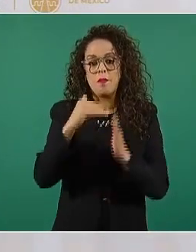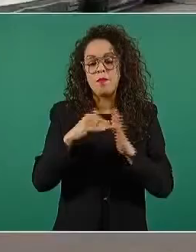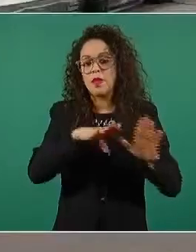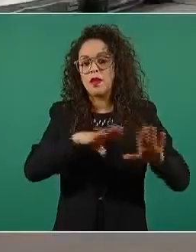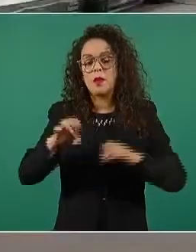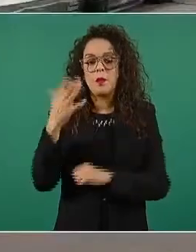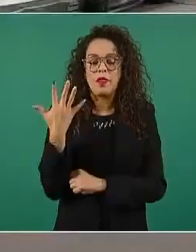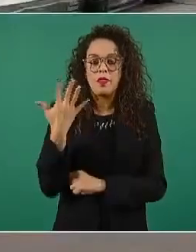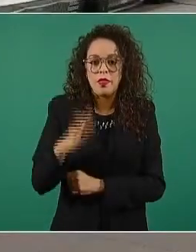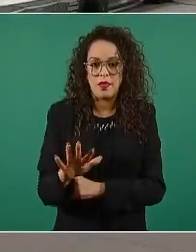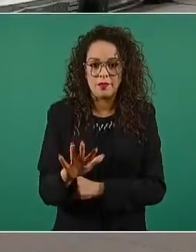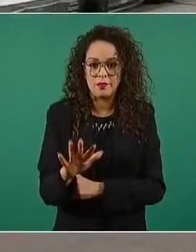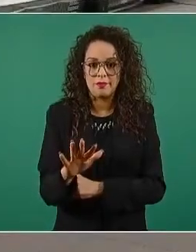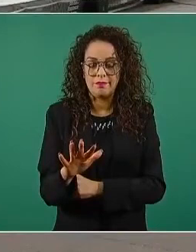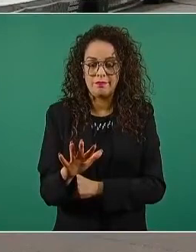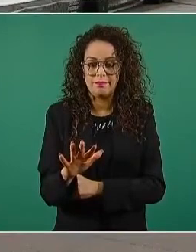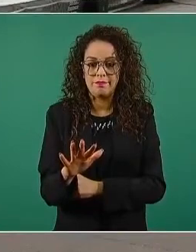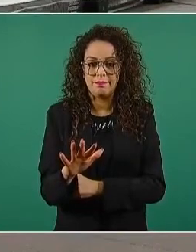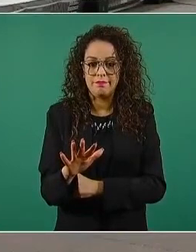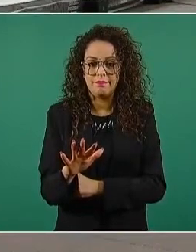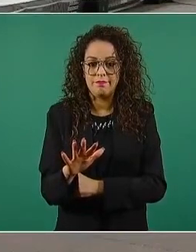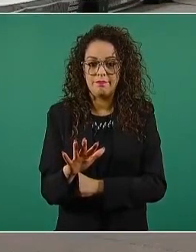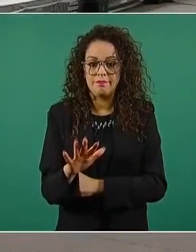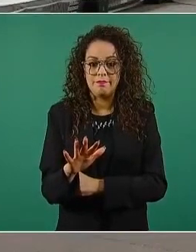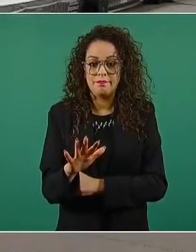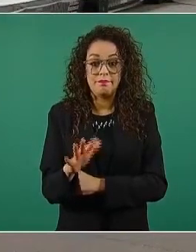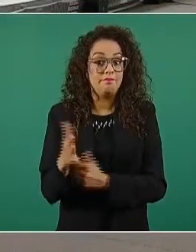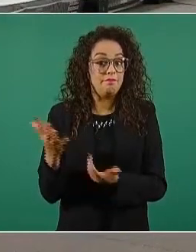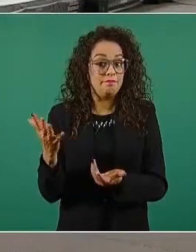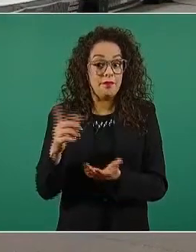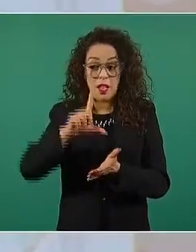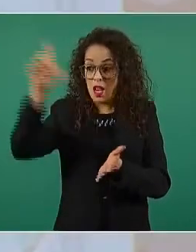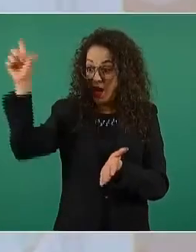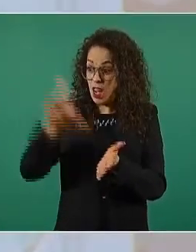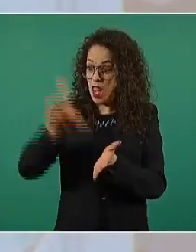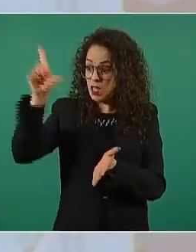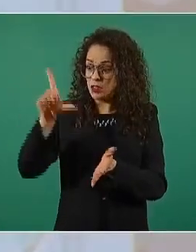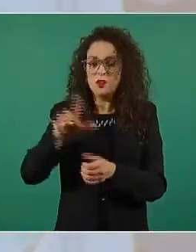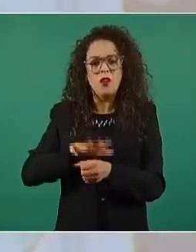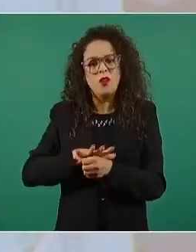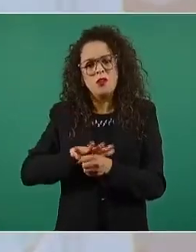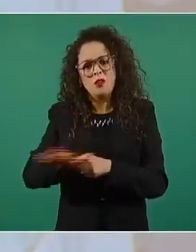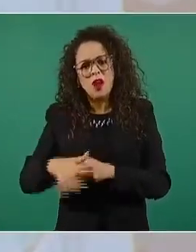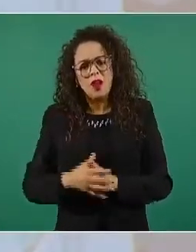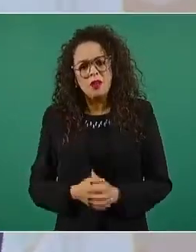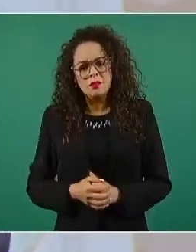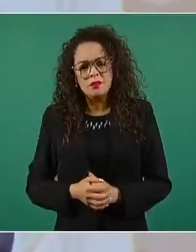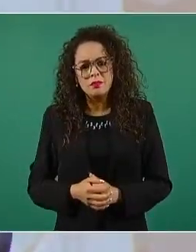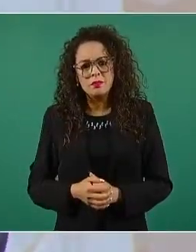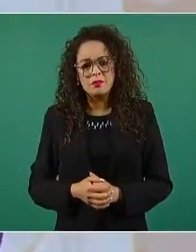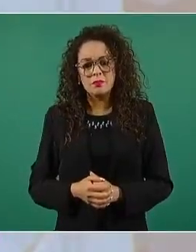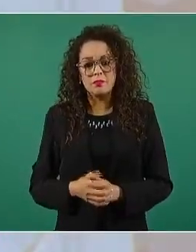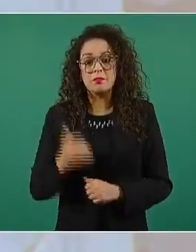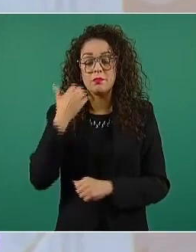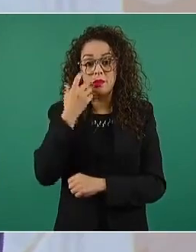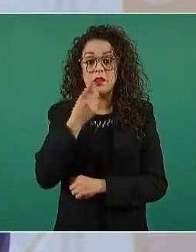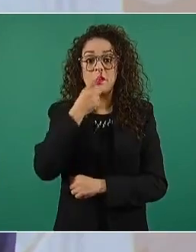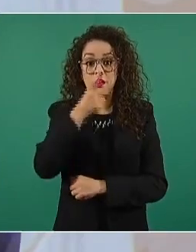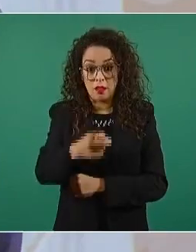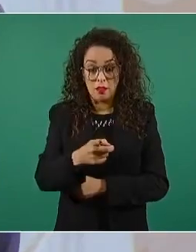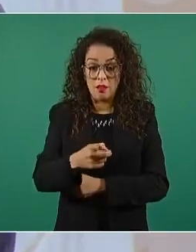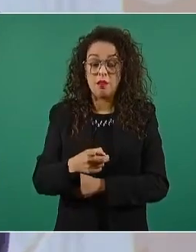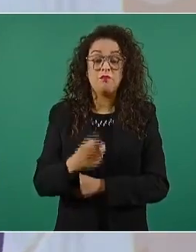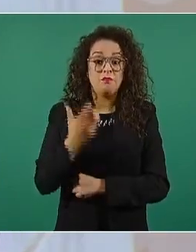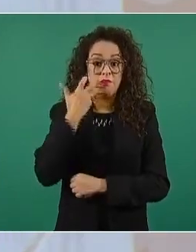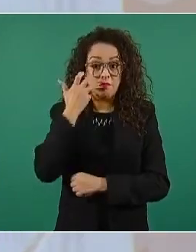De modo que la gran lección de la llamada conquista es que nada justifica imponer por la fuerza